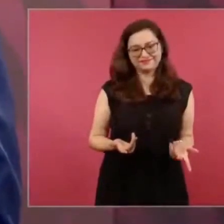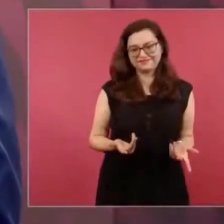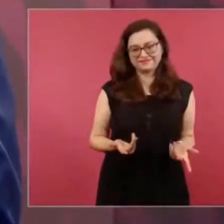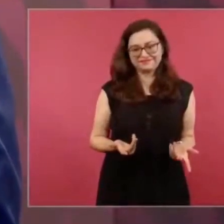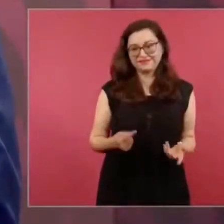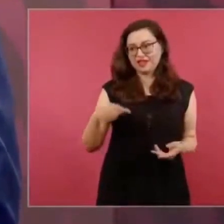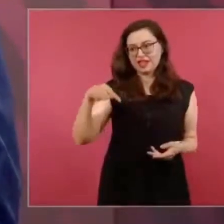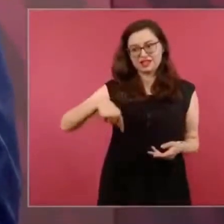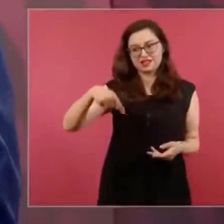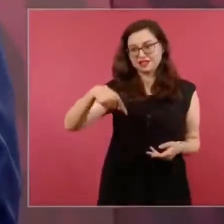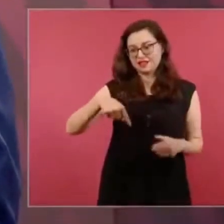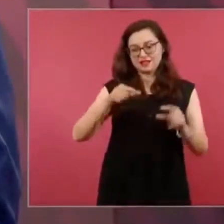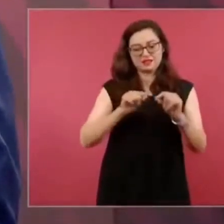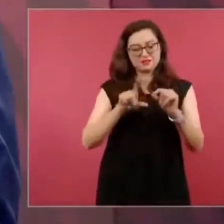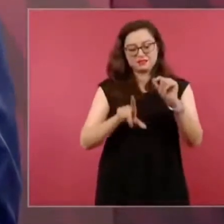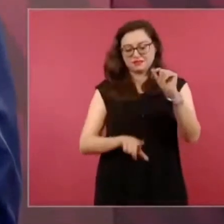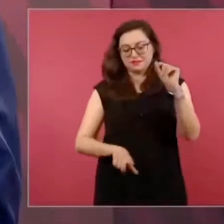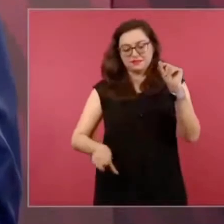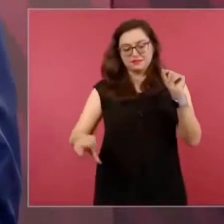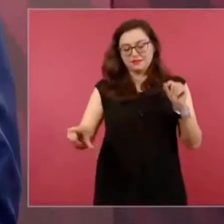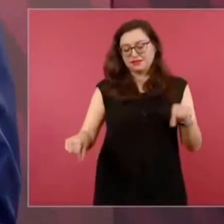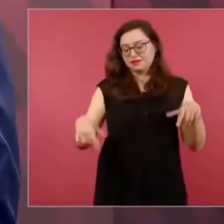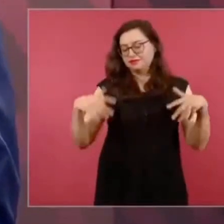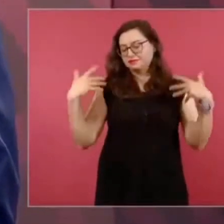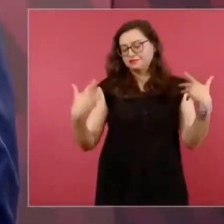el paraíso, el Edén,